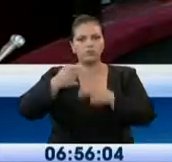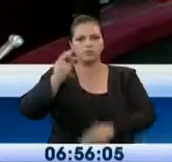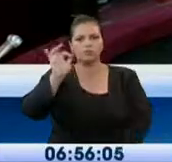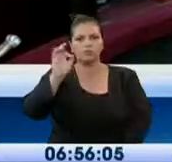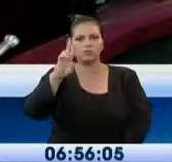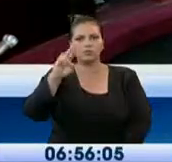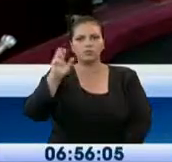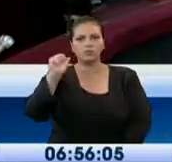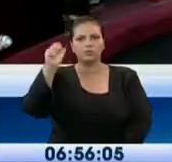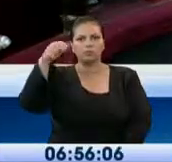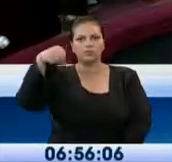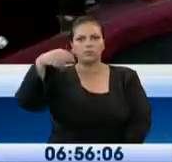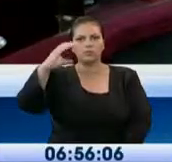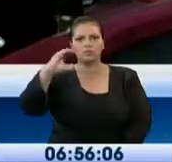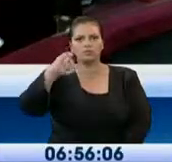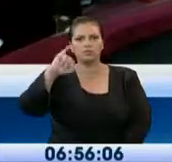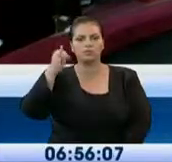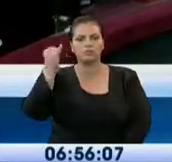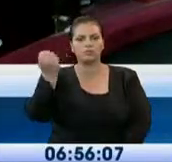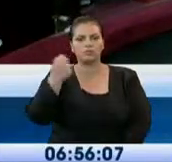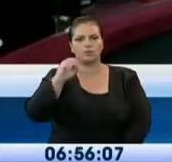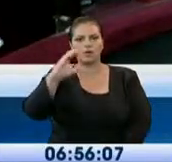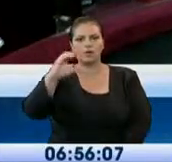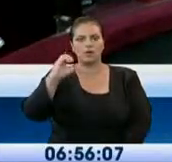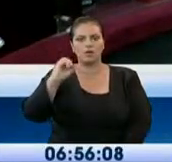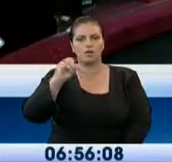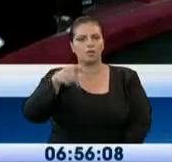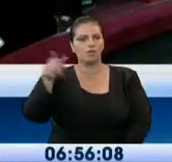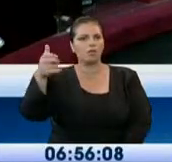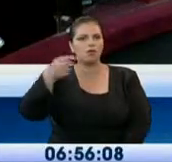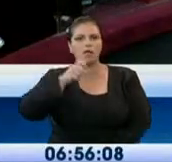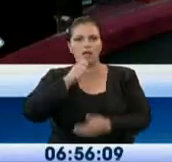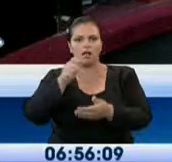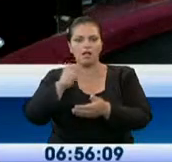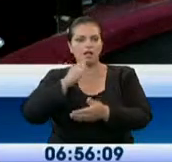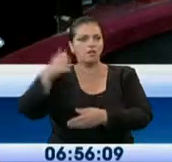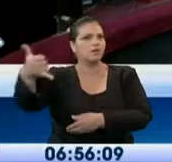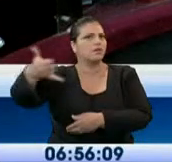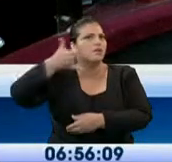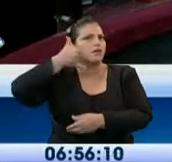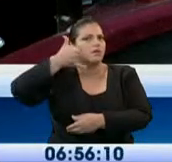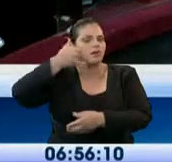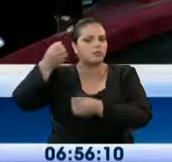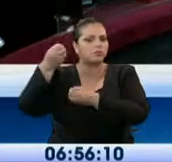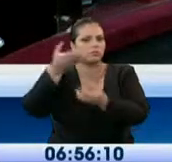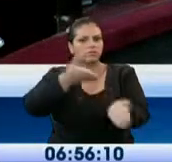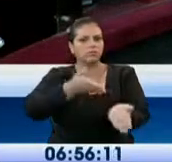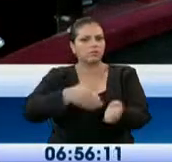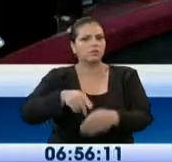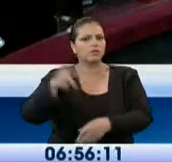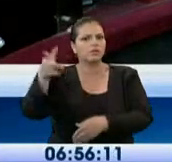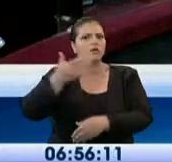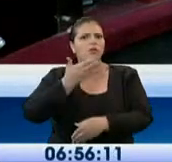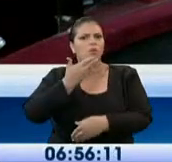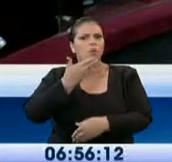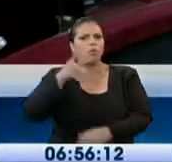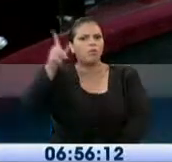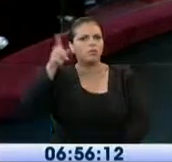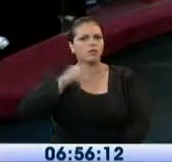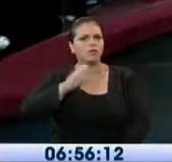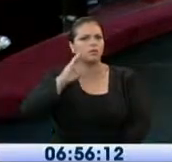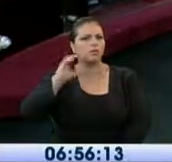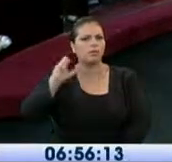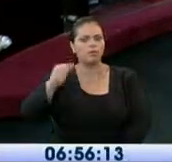sintió por allá, por ese sector, porque se abre el epicentro en el sector de entre Azuay y Cañar. Francisco, muy buenos